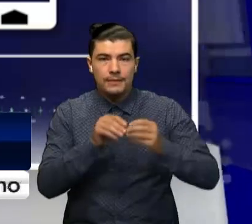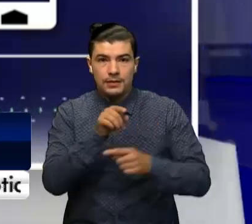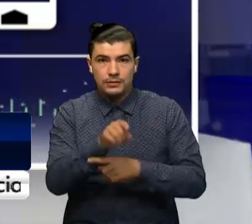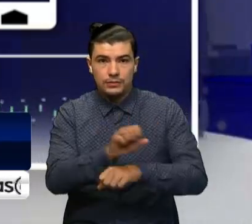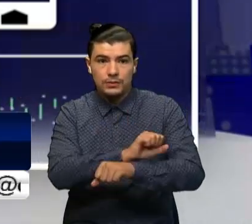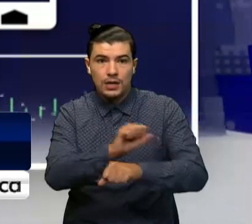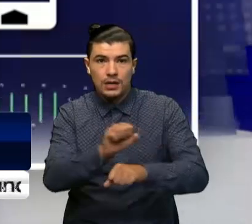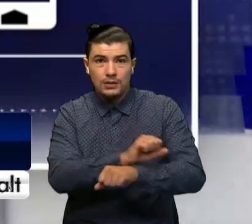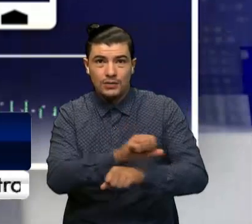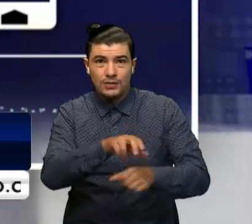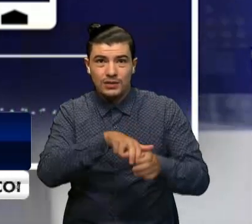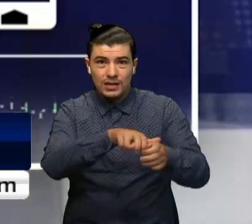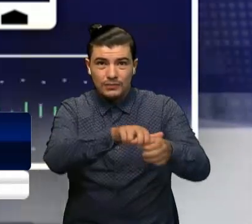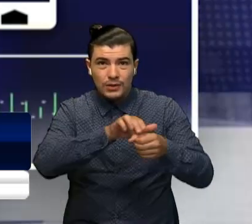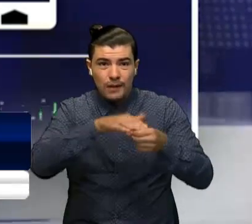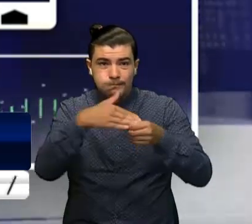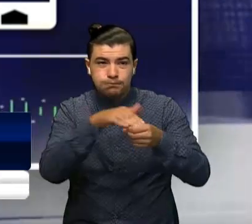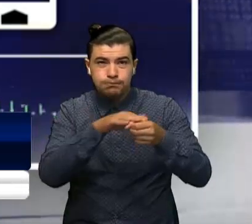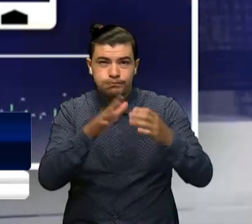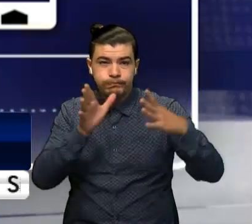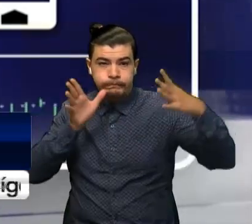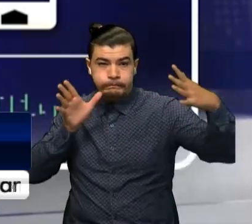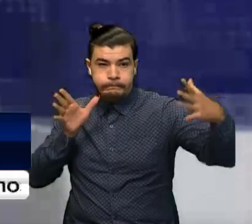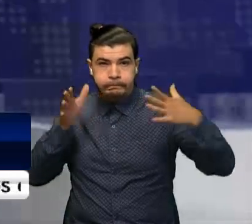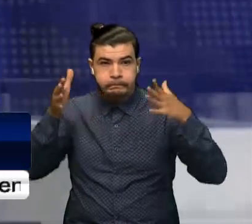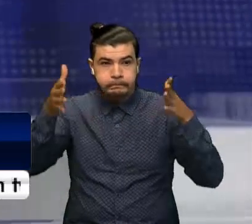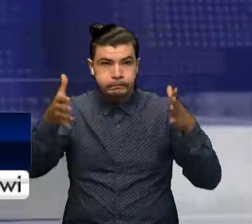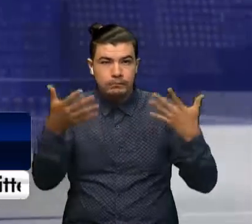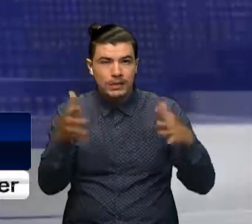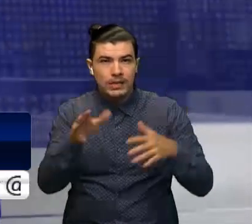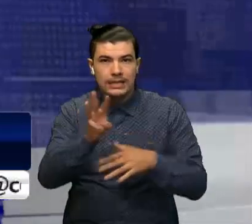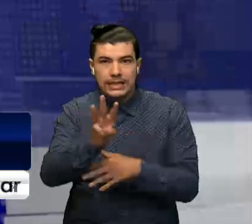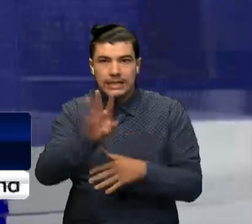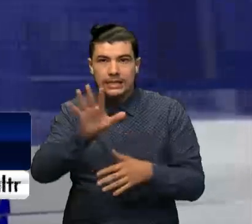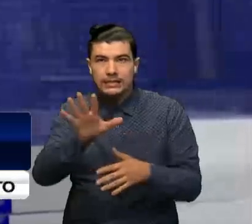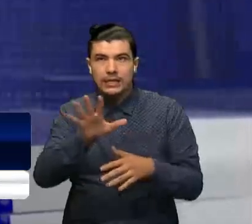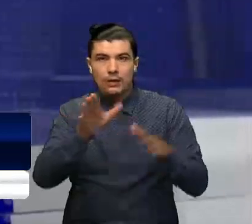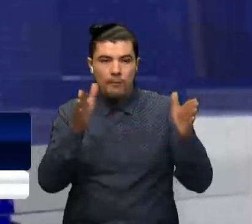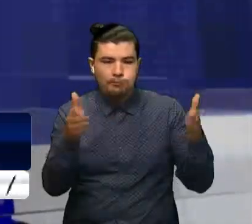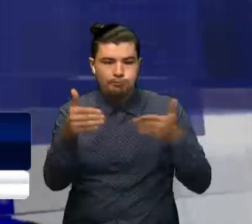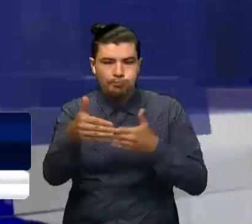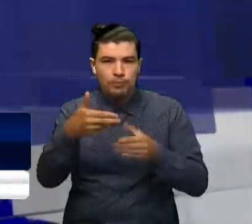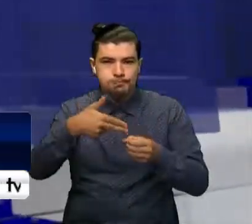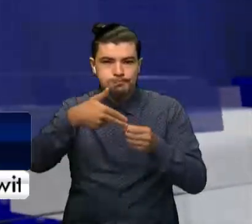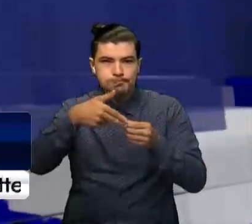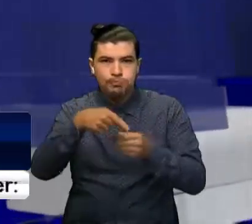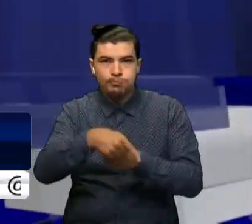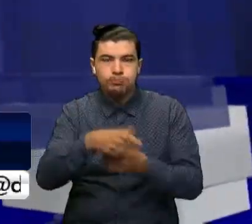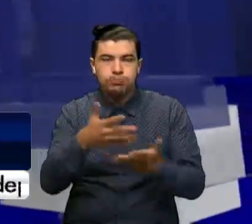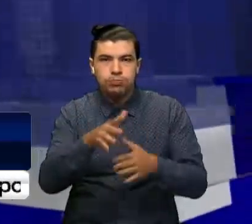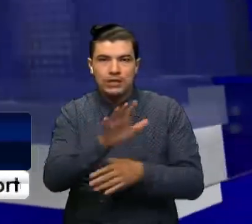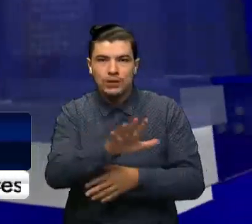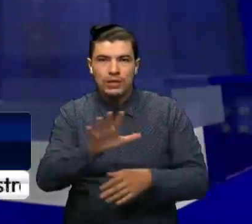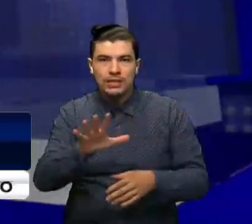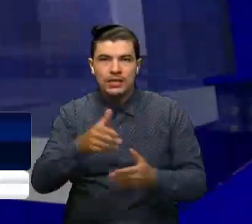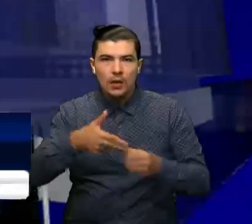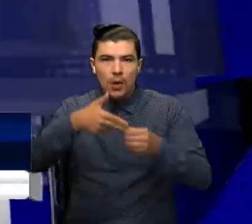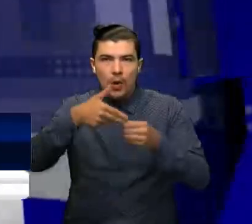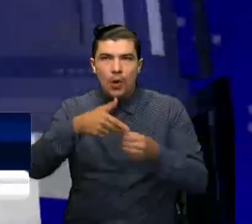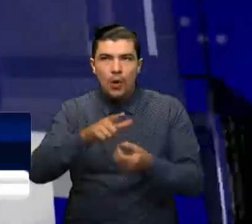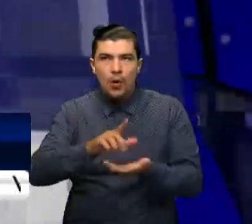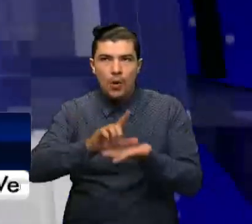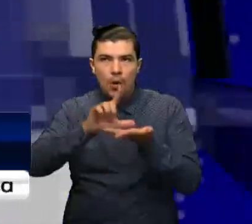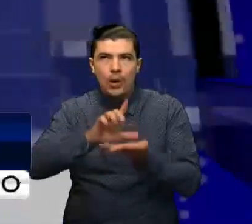vehículo que lleva aproximadamente 35 canetas de combustible de 55 galones.